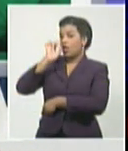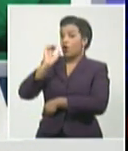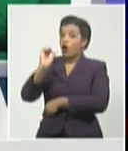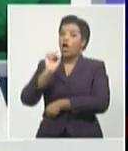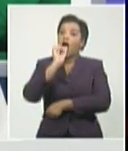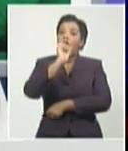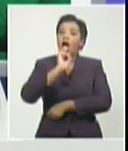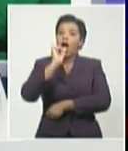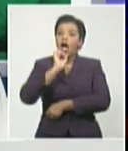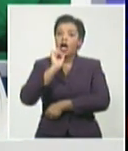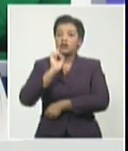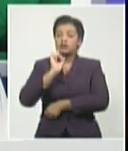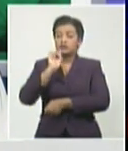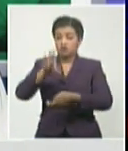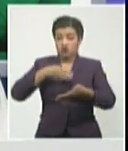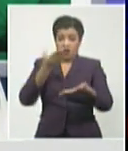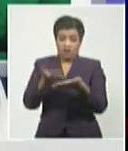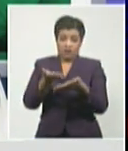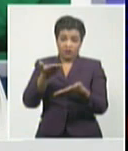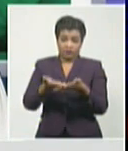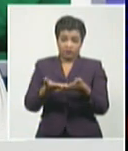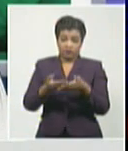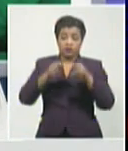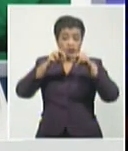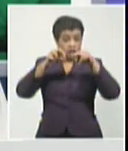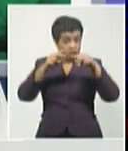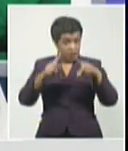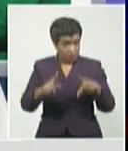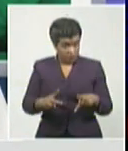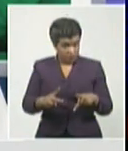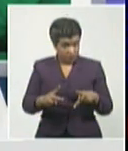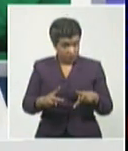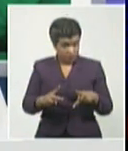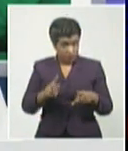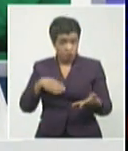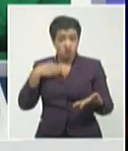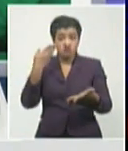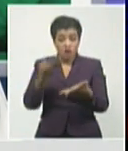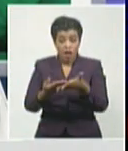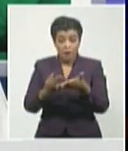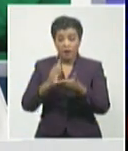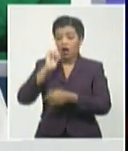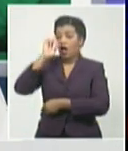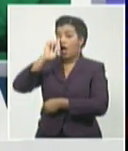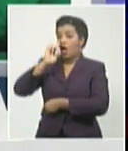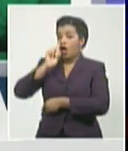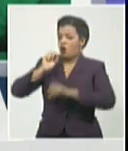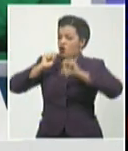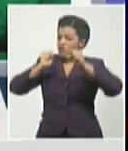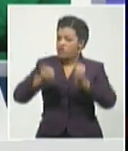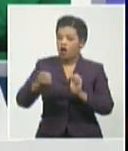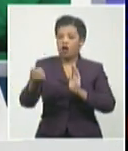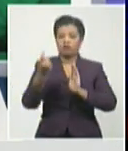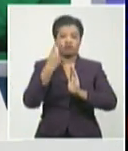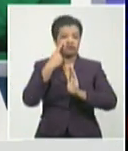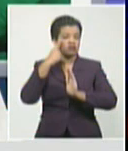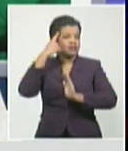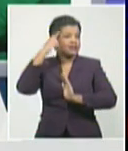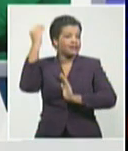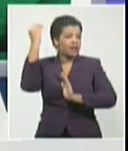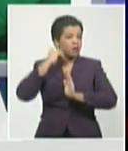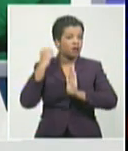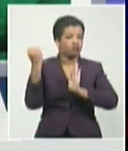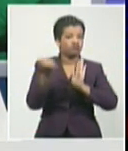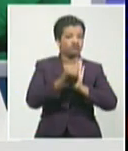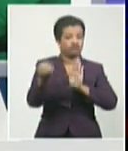no quede ninguna duda es la prueba confirmatoria por la excelencia en el mundo